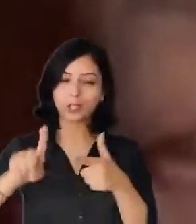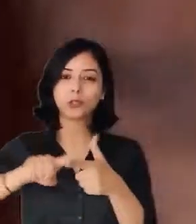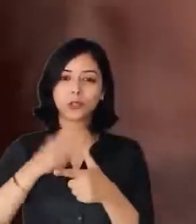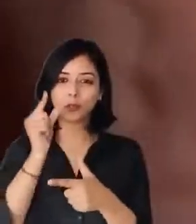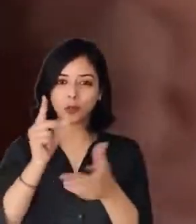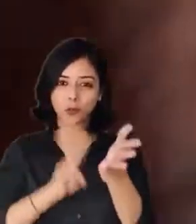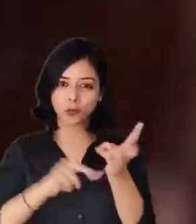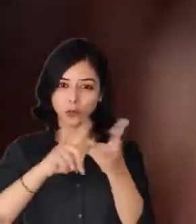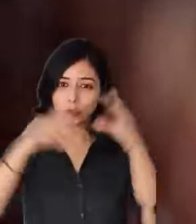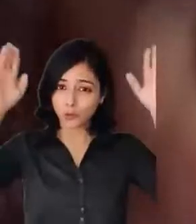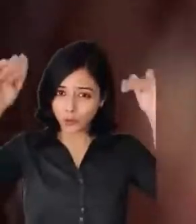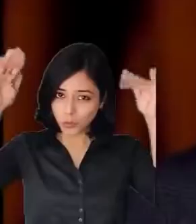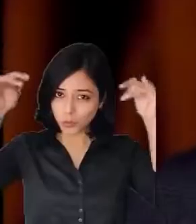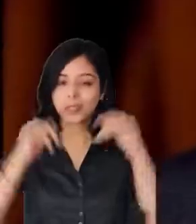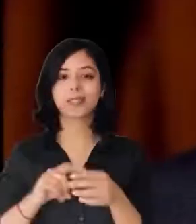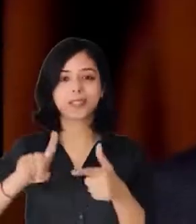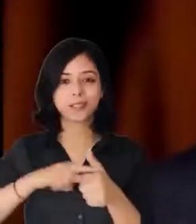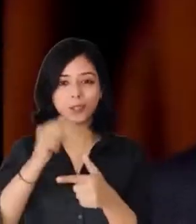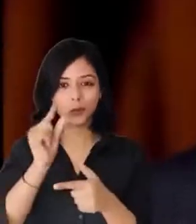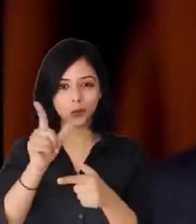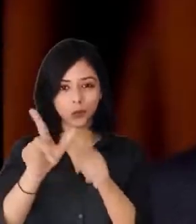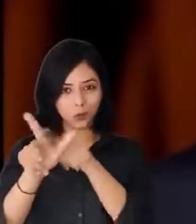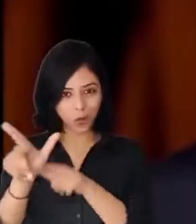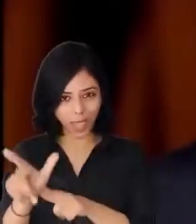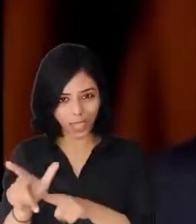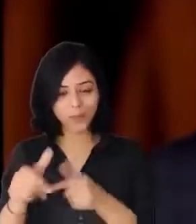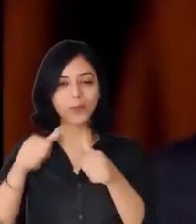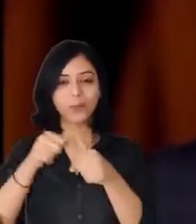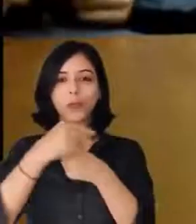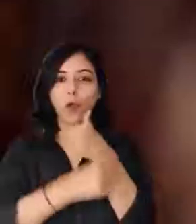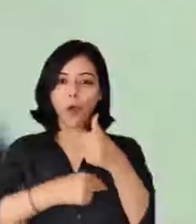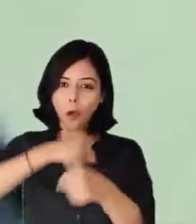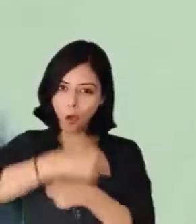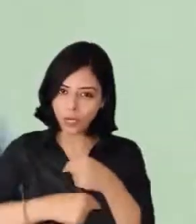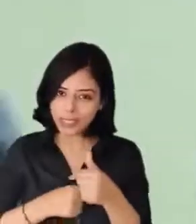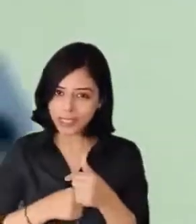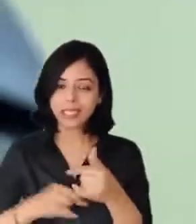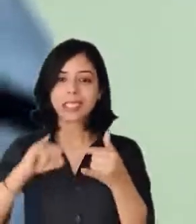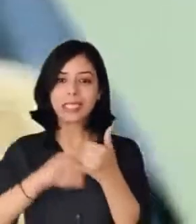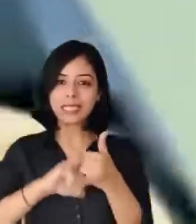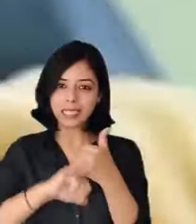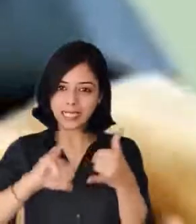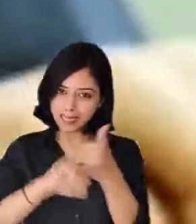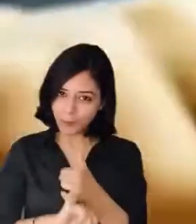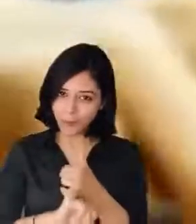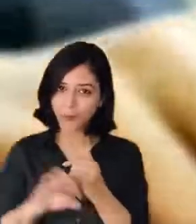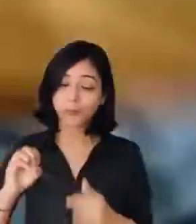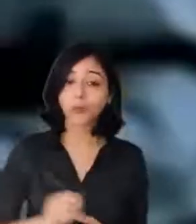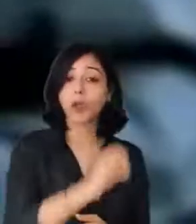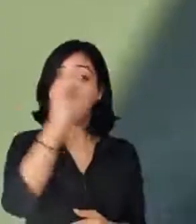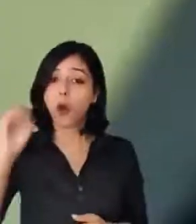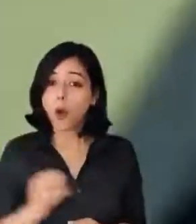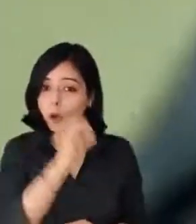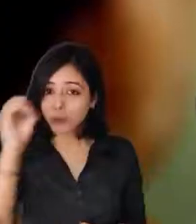padres, vayan y denle un abrazo. Era solamente un joven